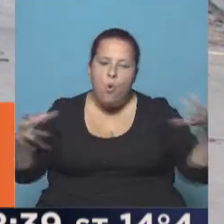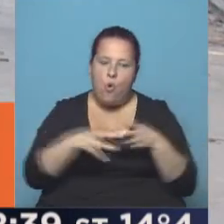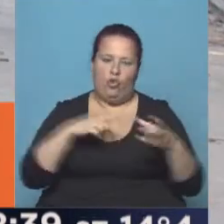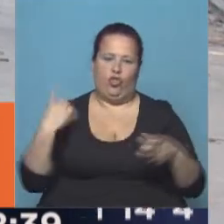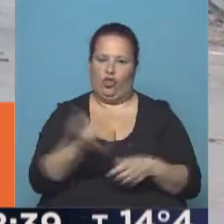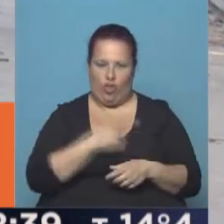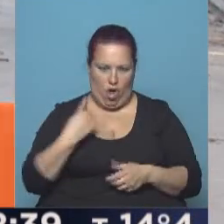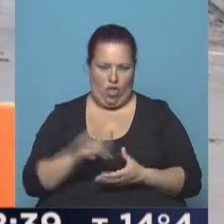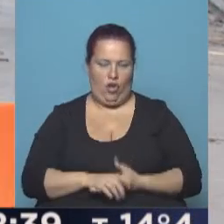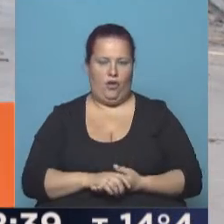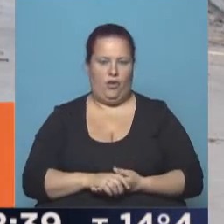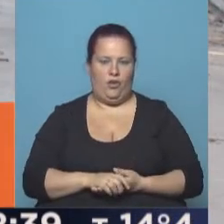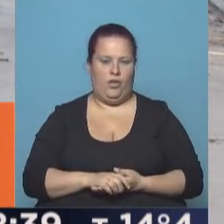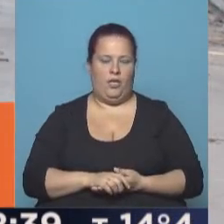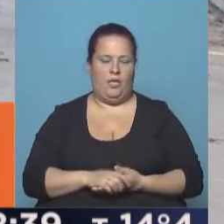todos.